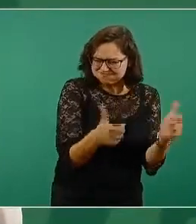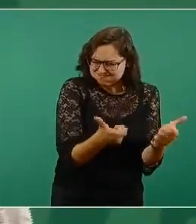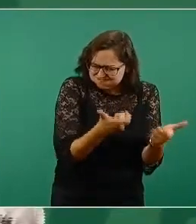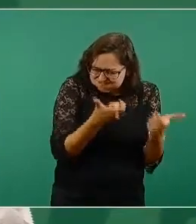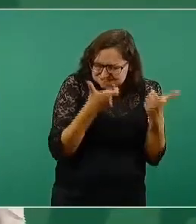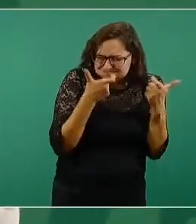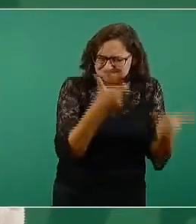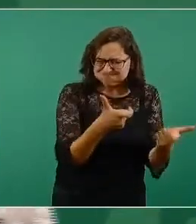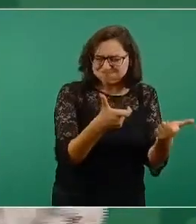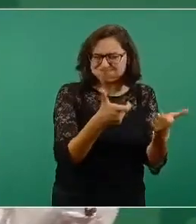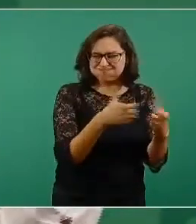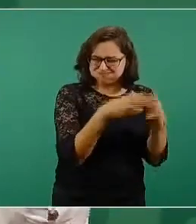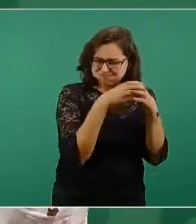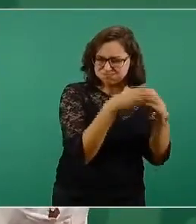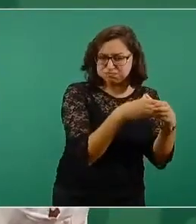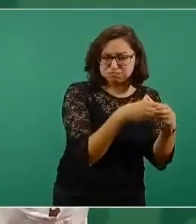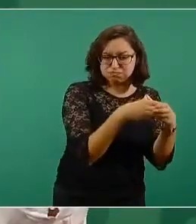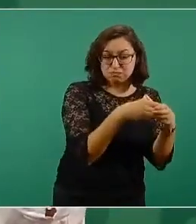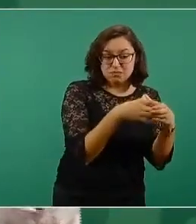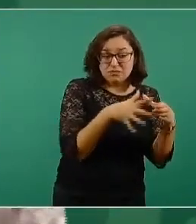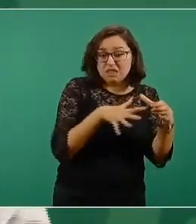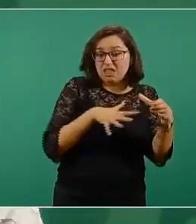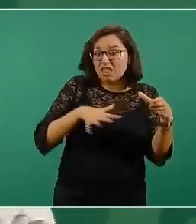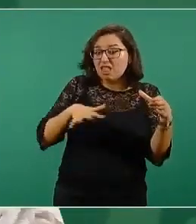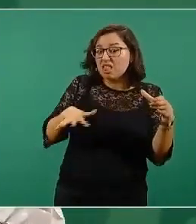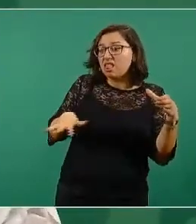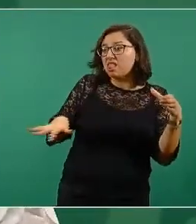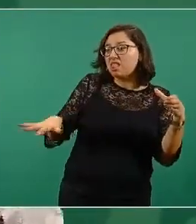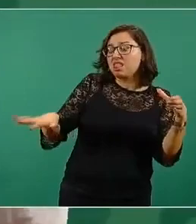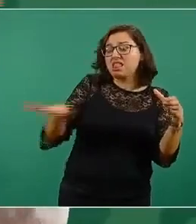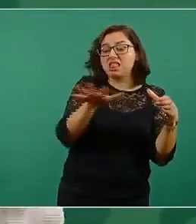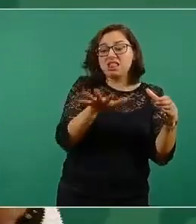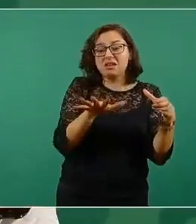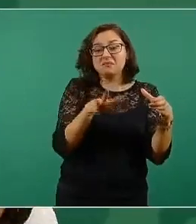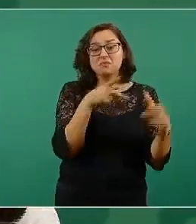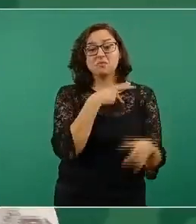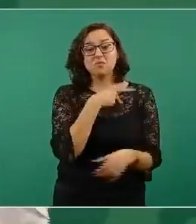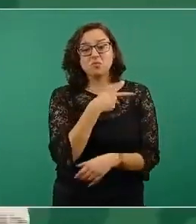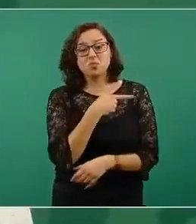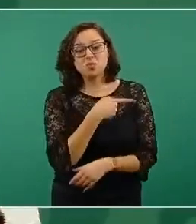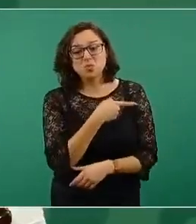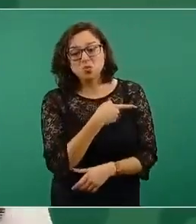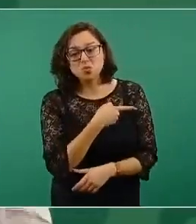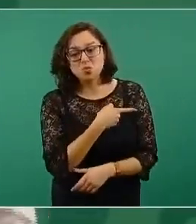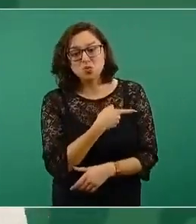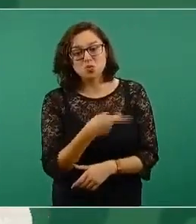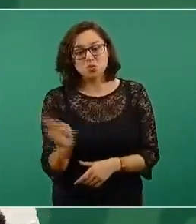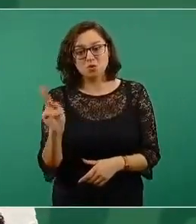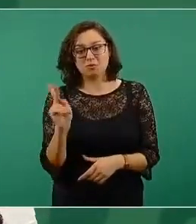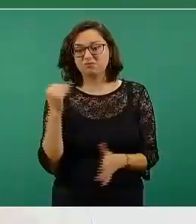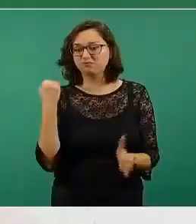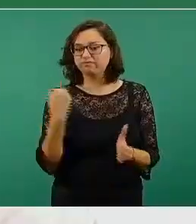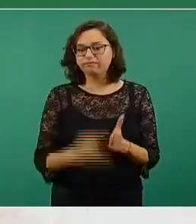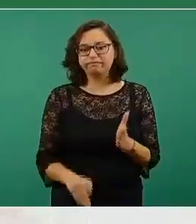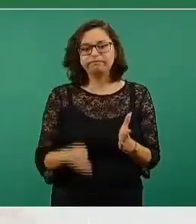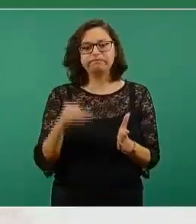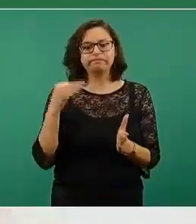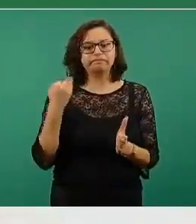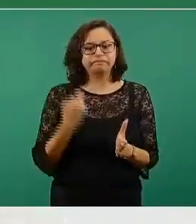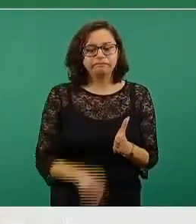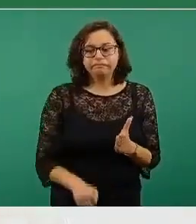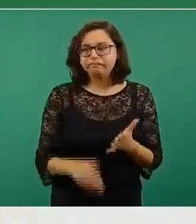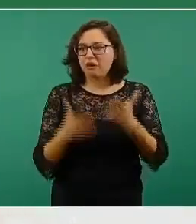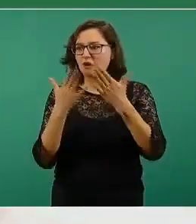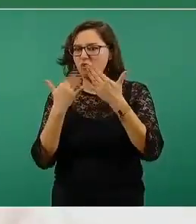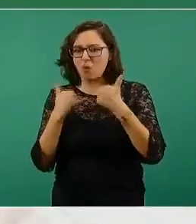país, y una gran cantidad de familias que tienen insuficiente cantidad de recursos, o que no tienen un